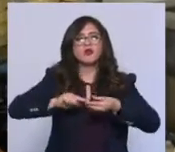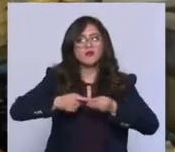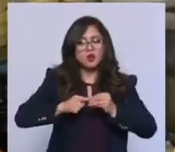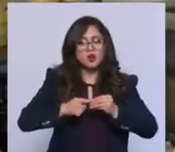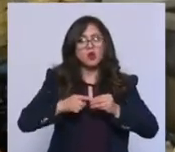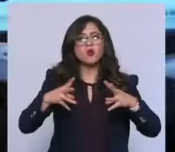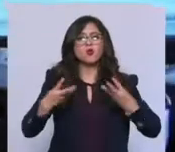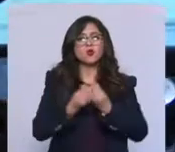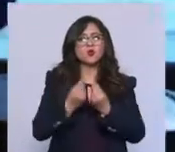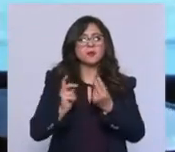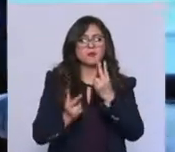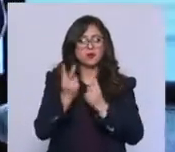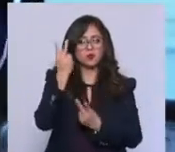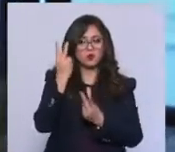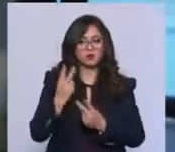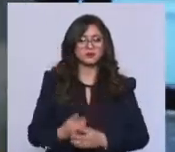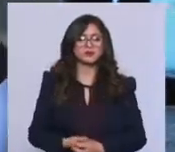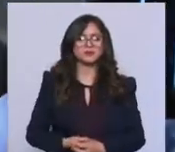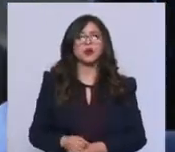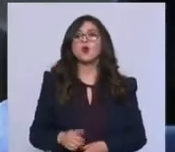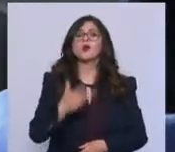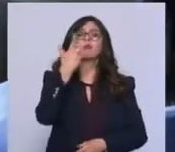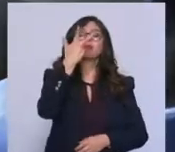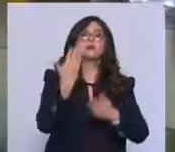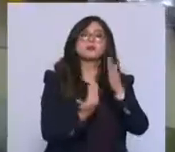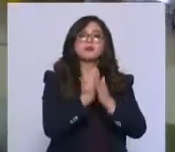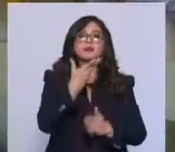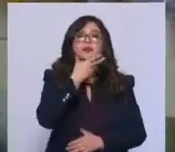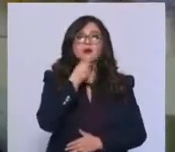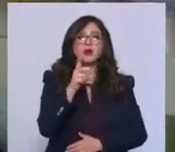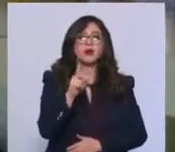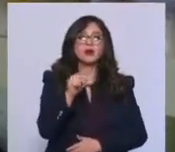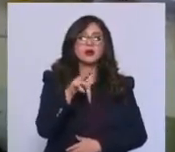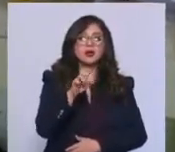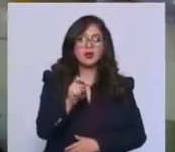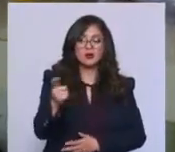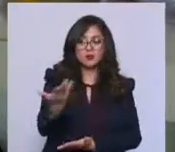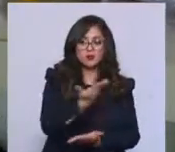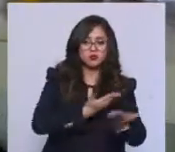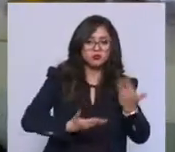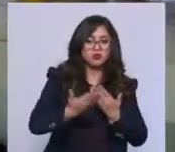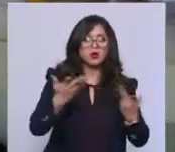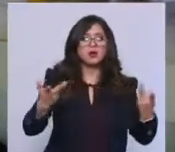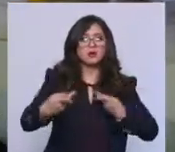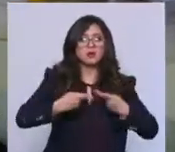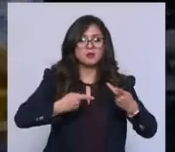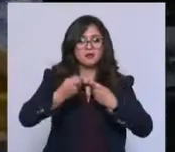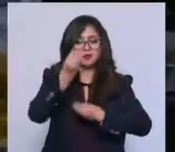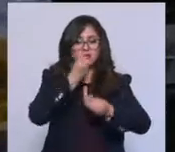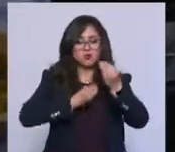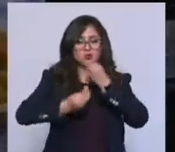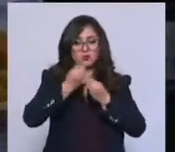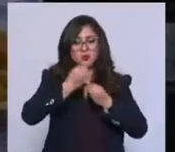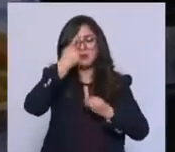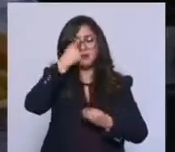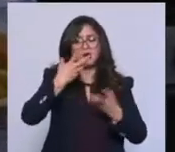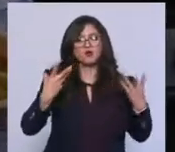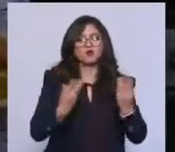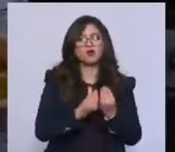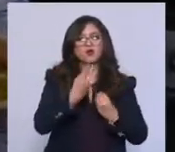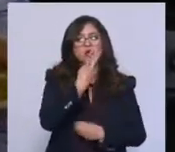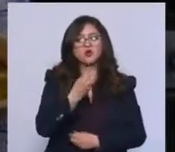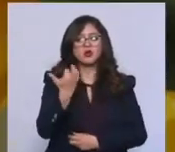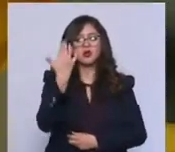pollo con verduras. Desde las 8 de la mañana, Daniel y sus colaboradores empiezan a preparar los alimentos para